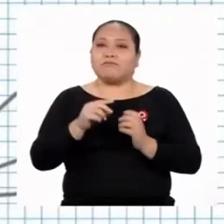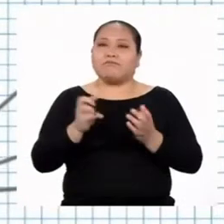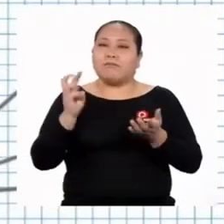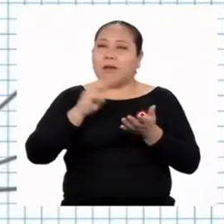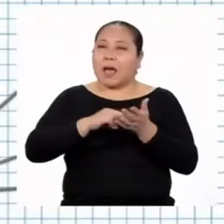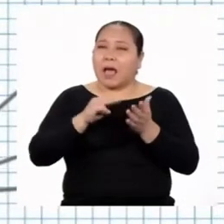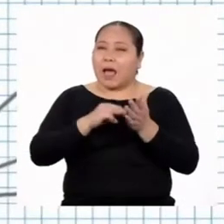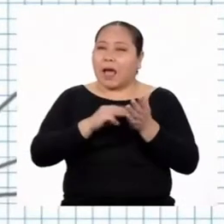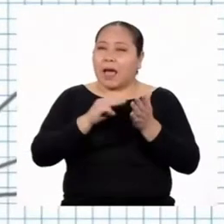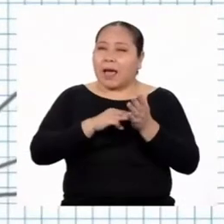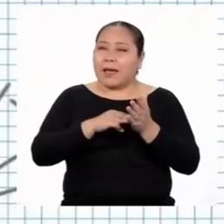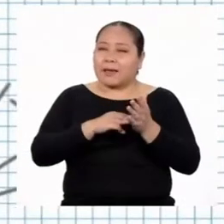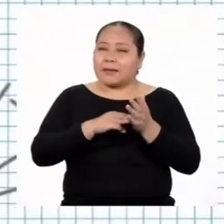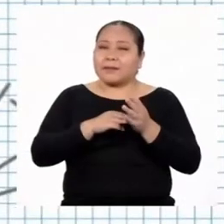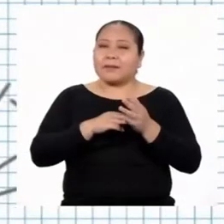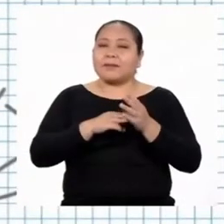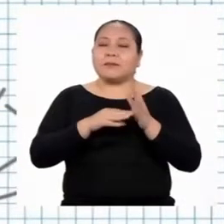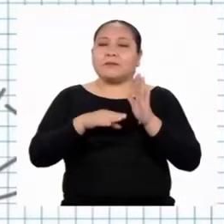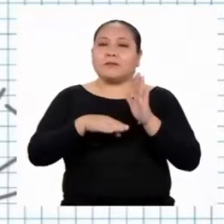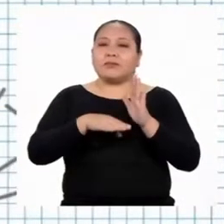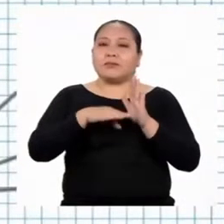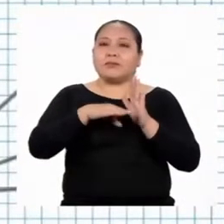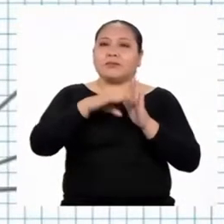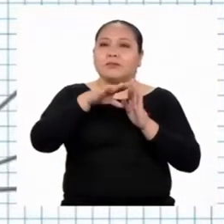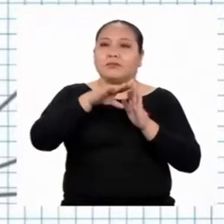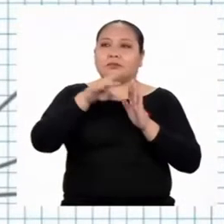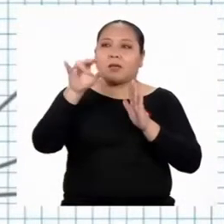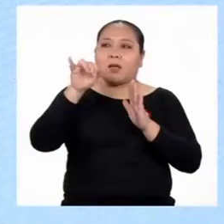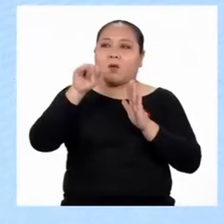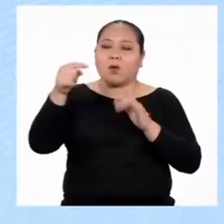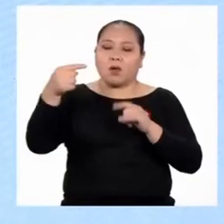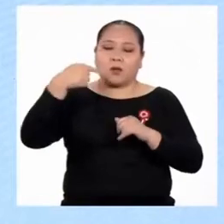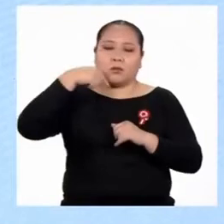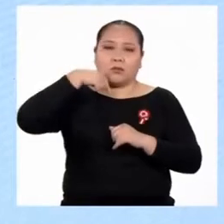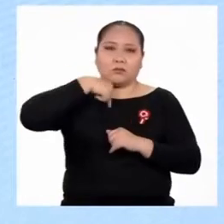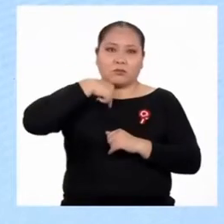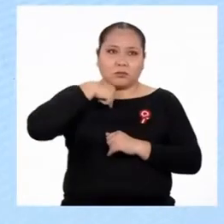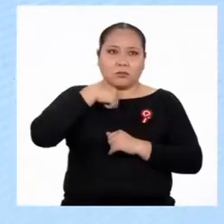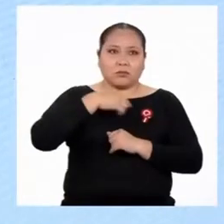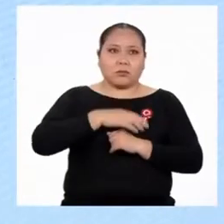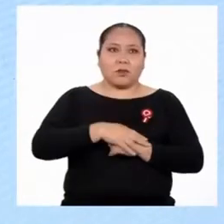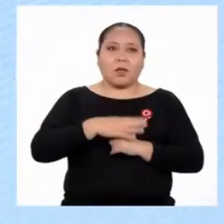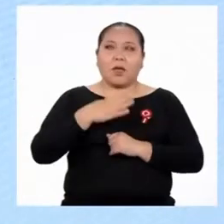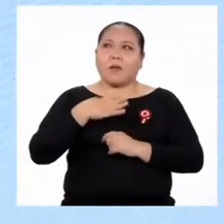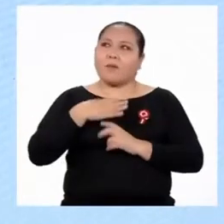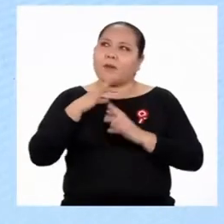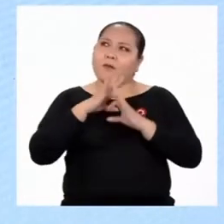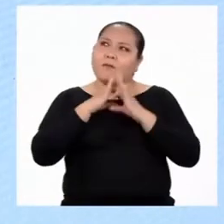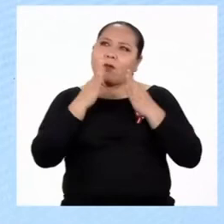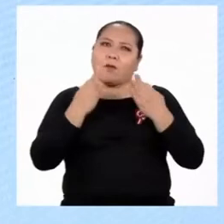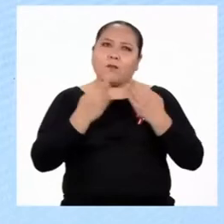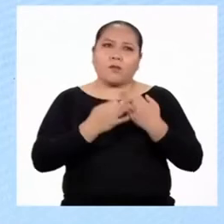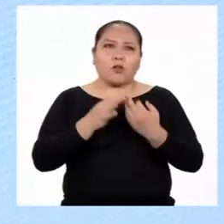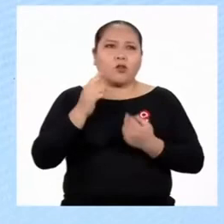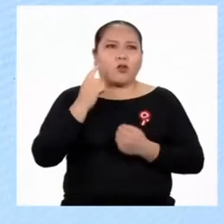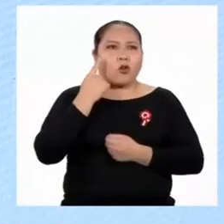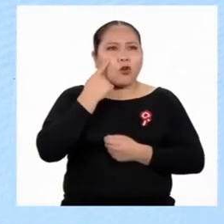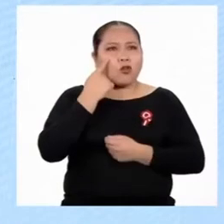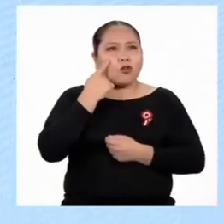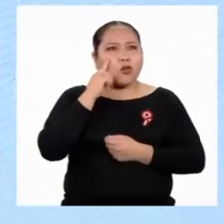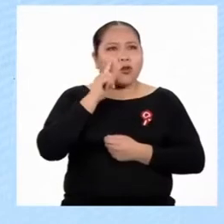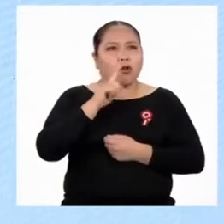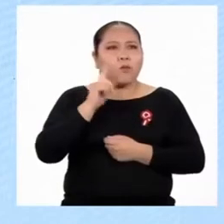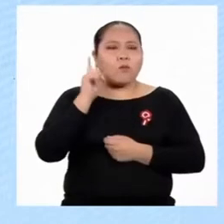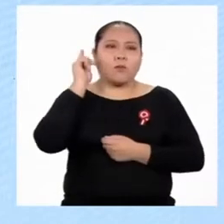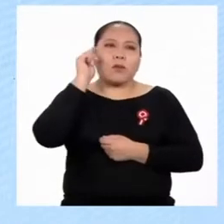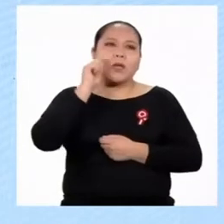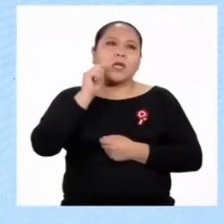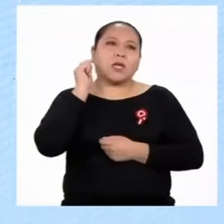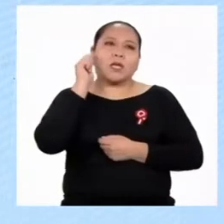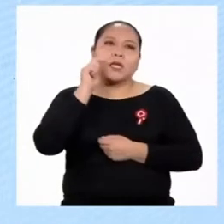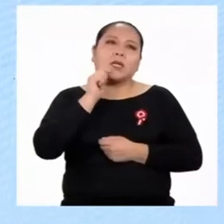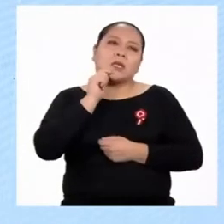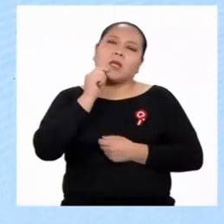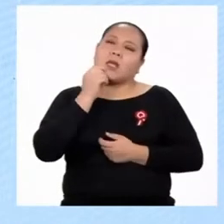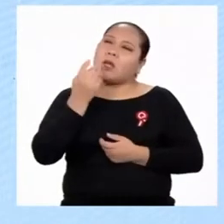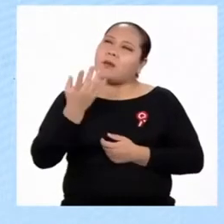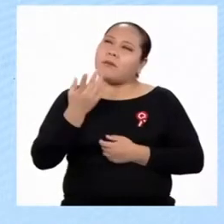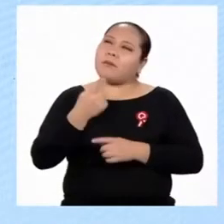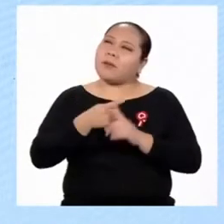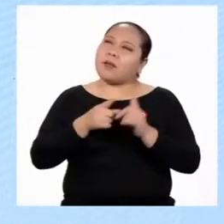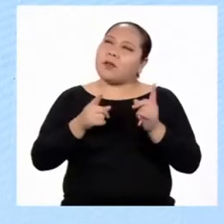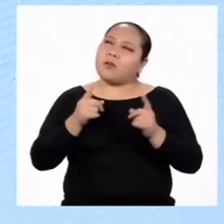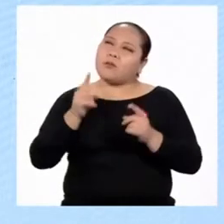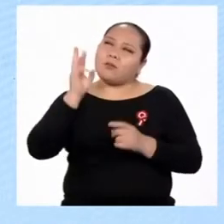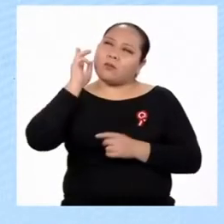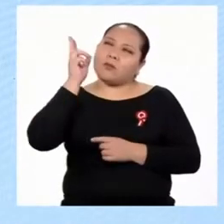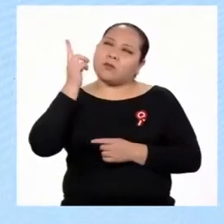probabilidades en que nos pueda dar a nosotras y nosotros. En mi familia solo conozco el caso de mi tía. Pero, profe, ¿qué